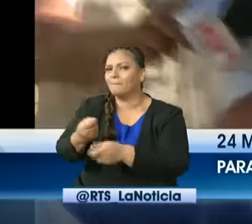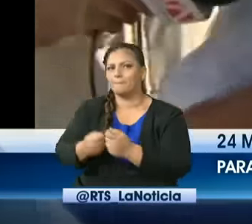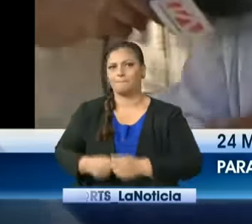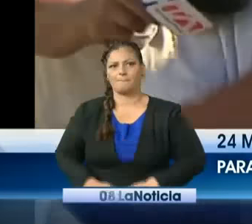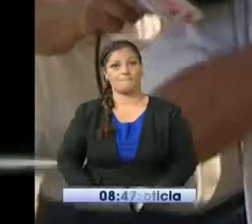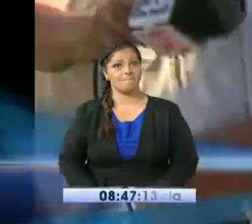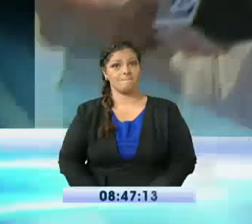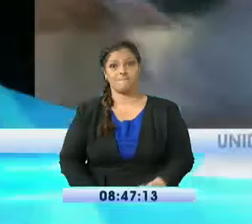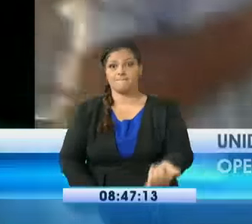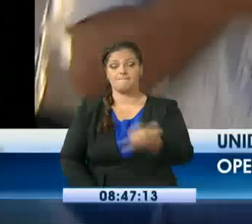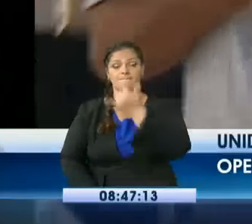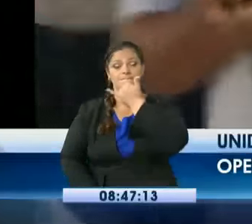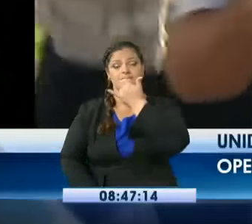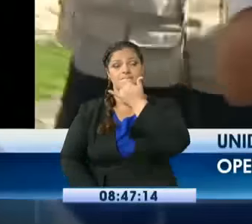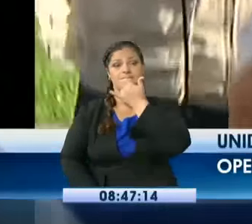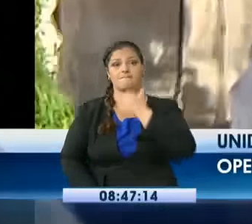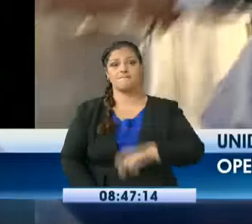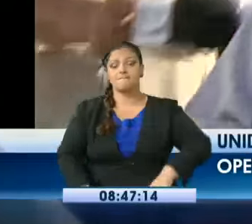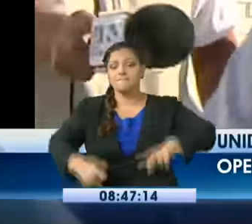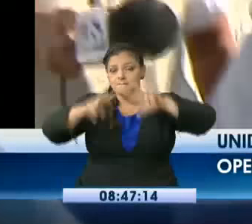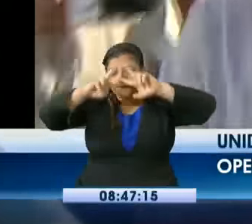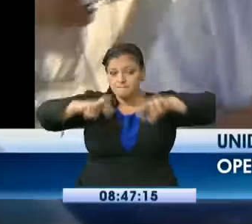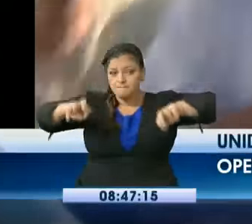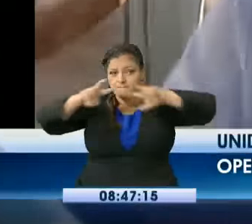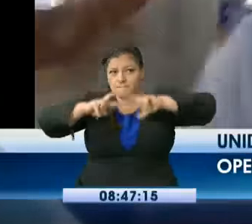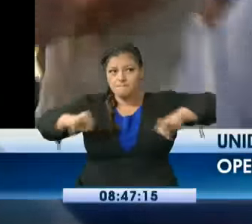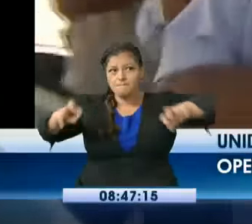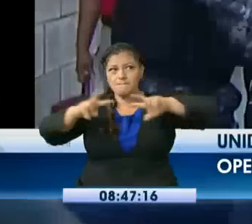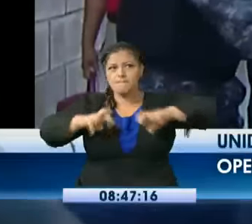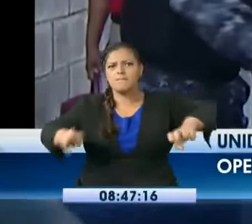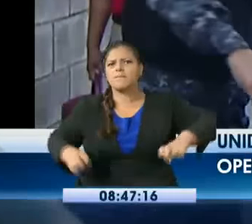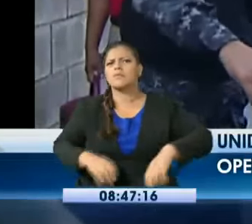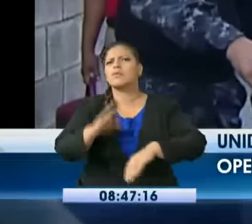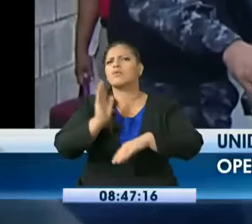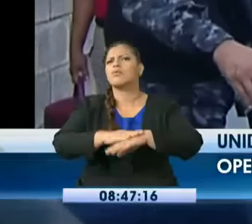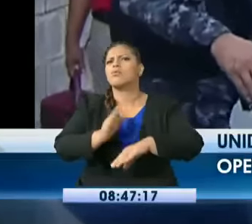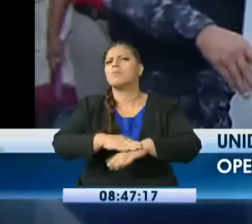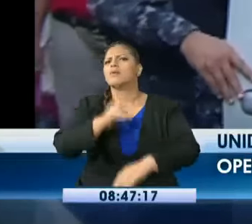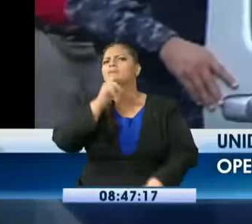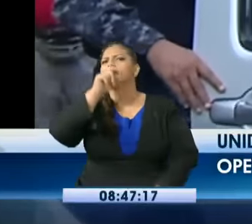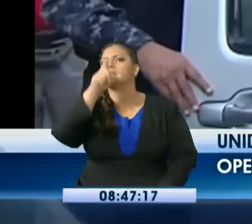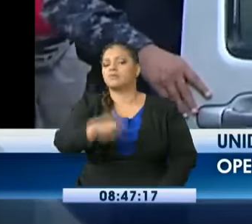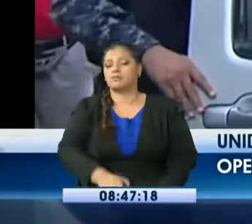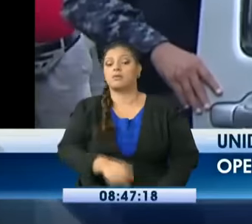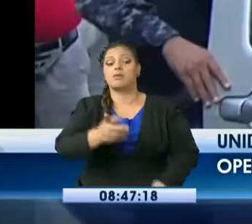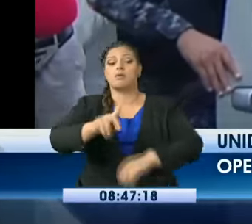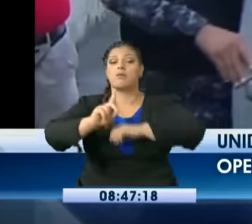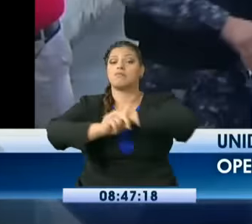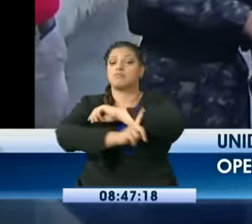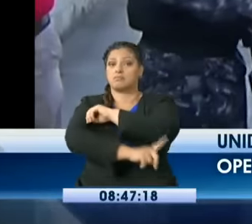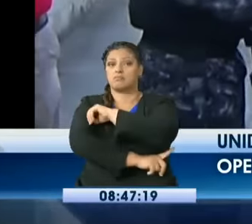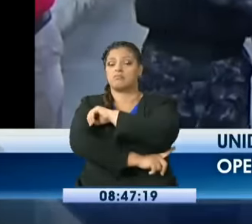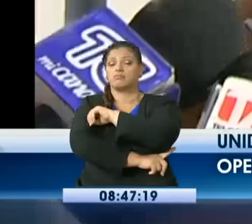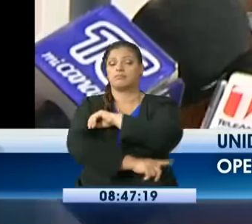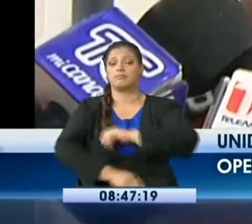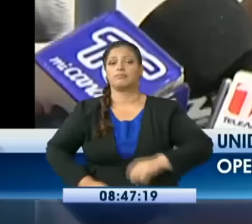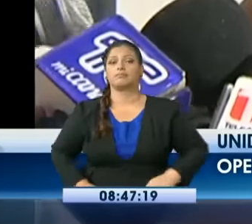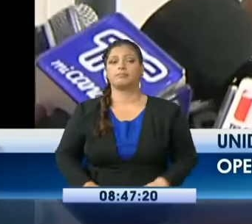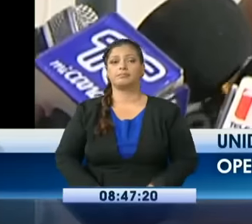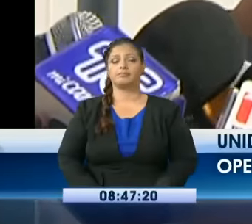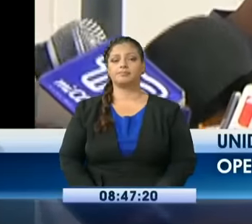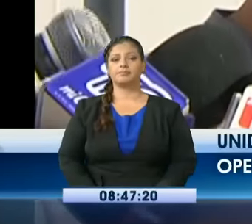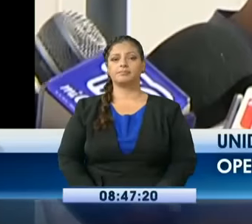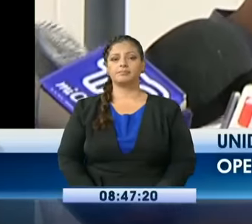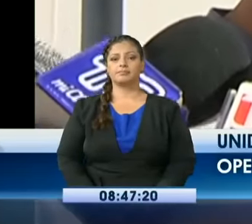Las investigaciones determinarán la responsabilidad de los involucrados y el tipo de sanción que podrían recibir. Para